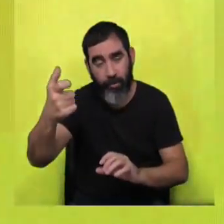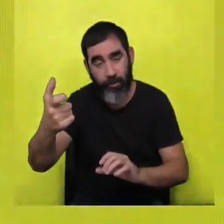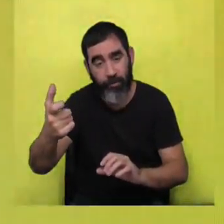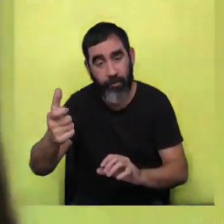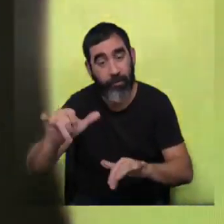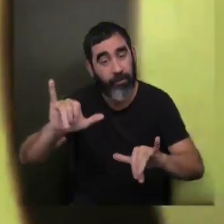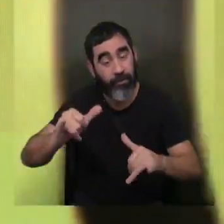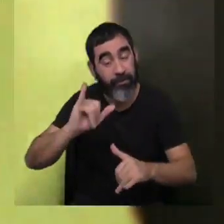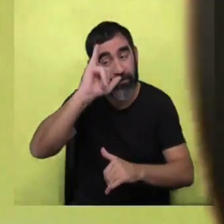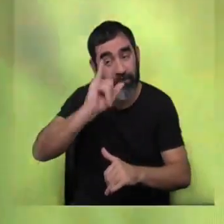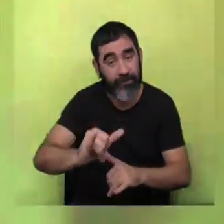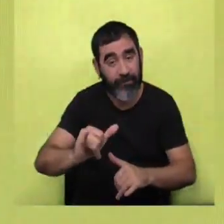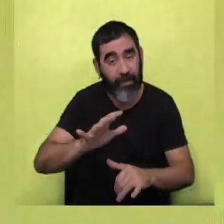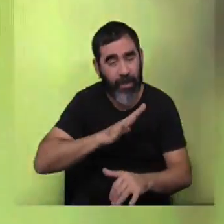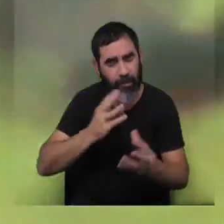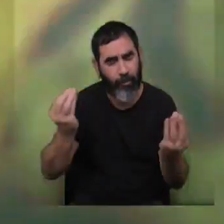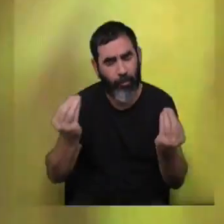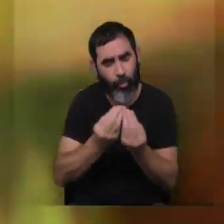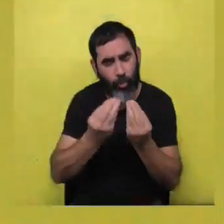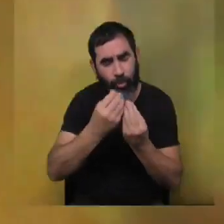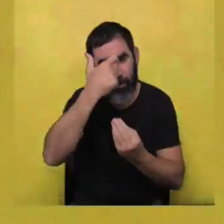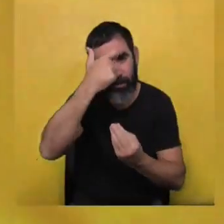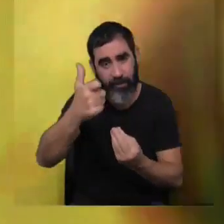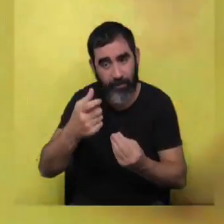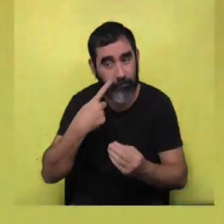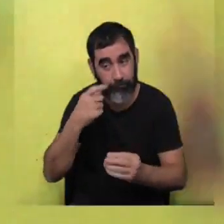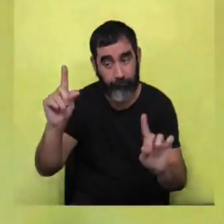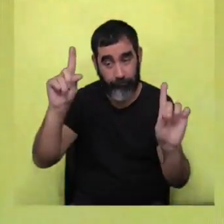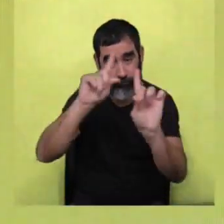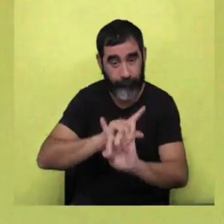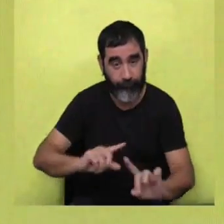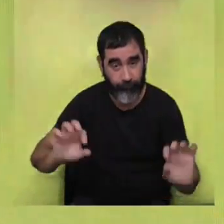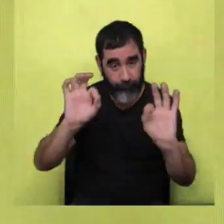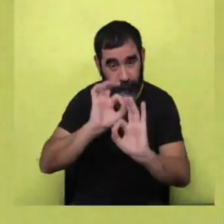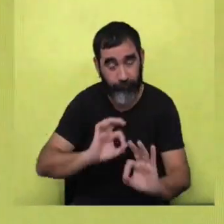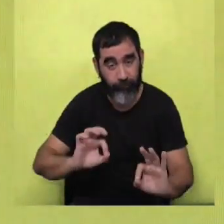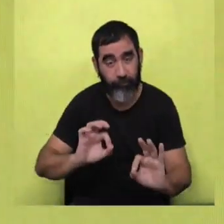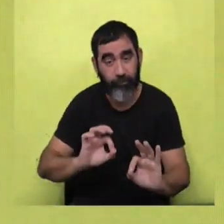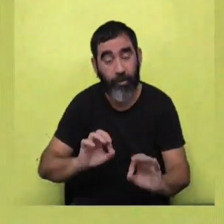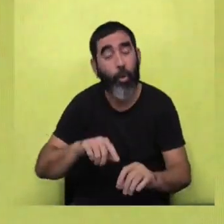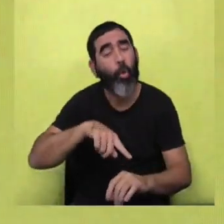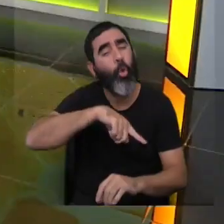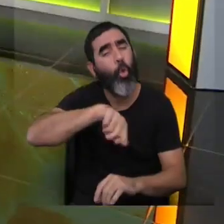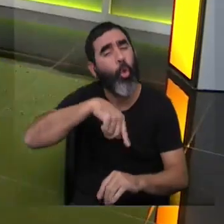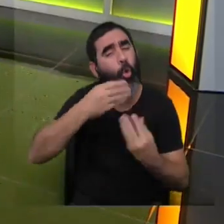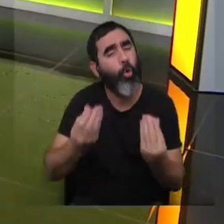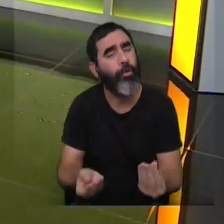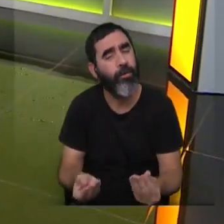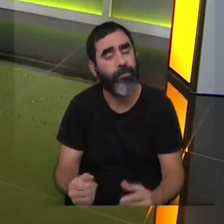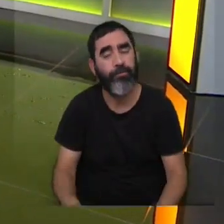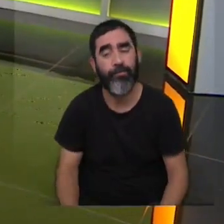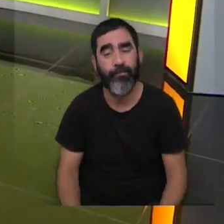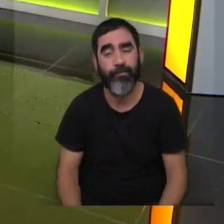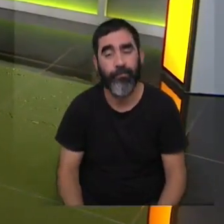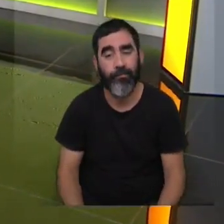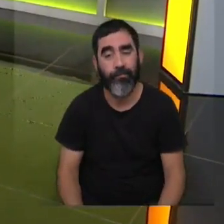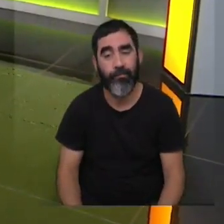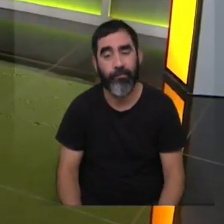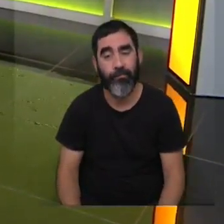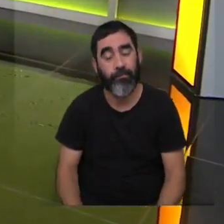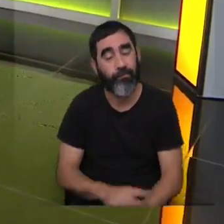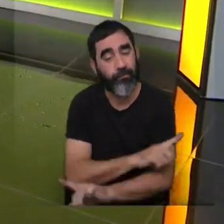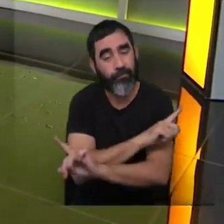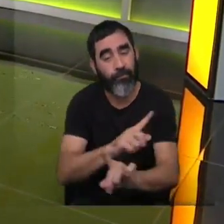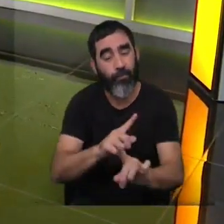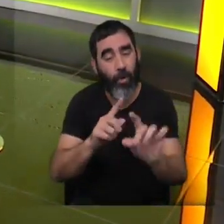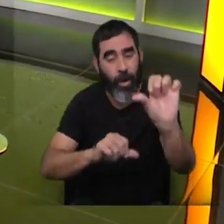si hay un lugar en el que hay un montón de ciencia, aunque no nos demos cuenta, ¿es en dónde, Daniela? Bienvenida. Gracias. Esta vez no vamos